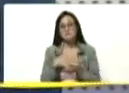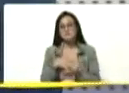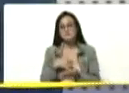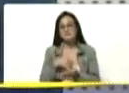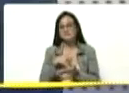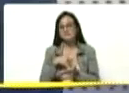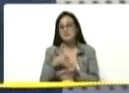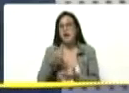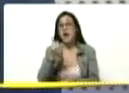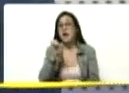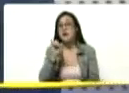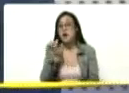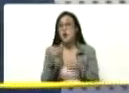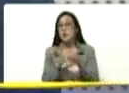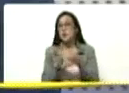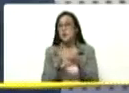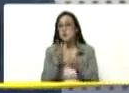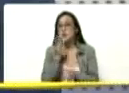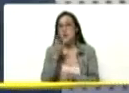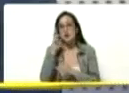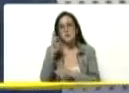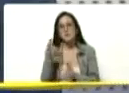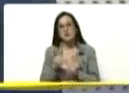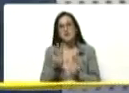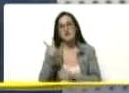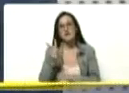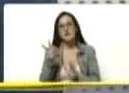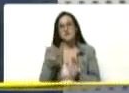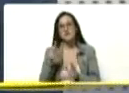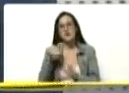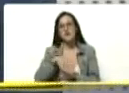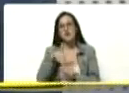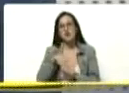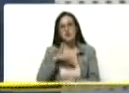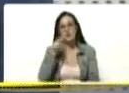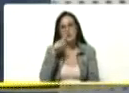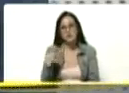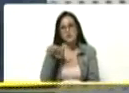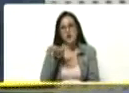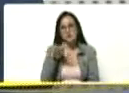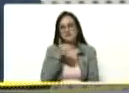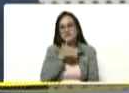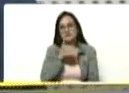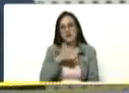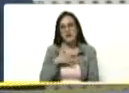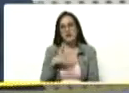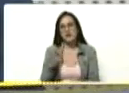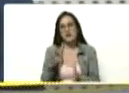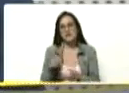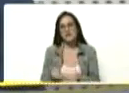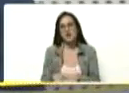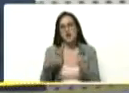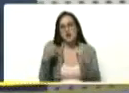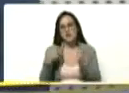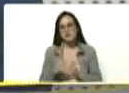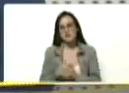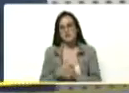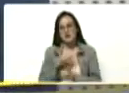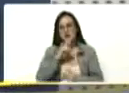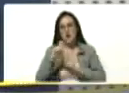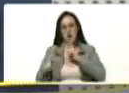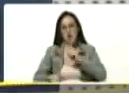Hay grupos que no respetan el voto del pueblo y de manera permanente buscan lograr con violencia,